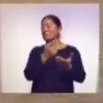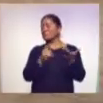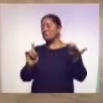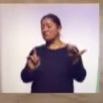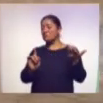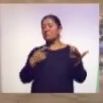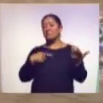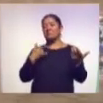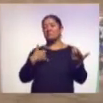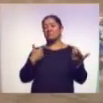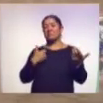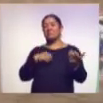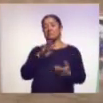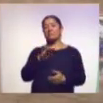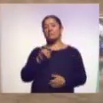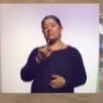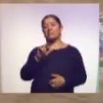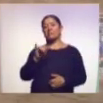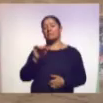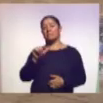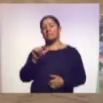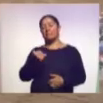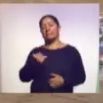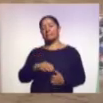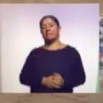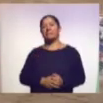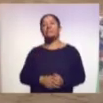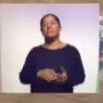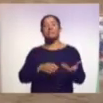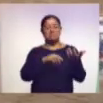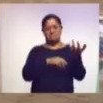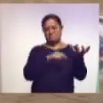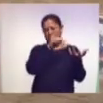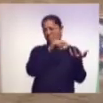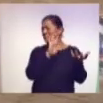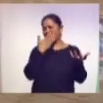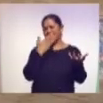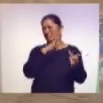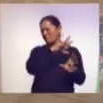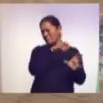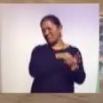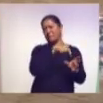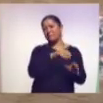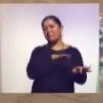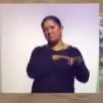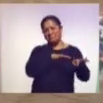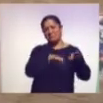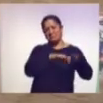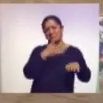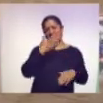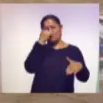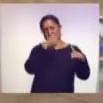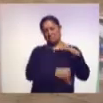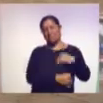plantel está completo ahorita. De hecho, el trabajo que se ha venido realizando es muy dosificado para que los muchachos no tengan ninguna lesión. Claro,